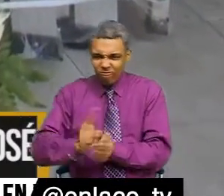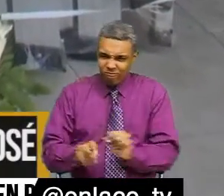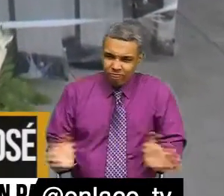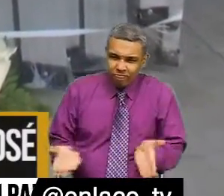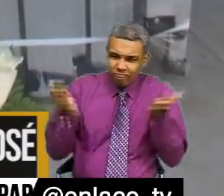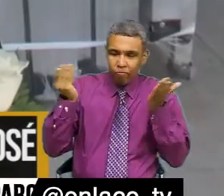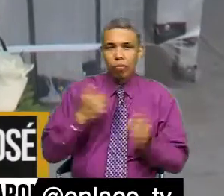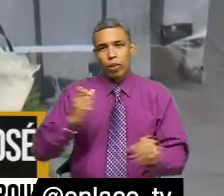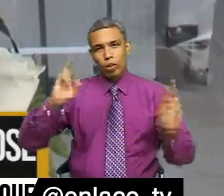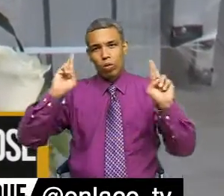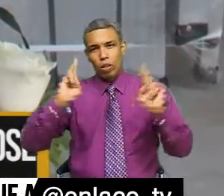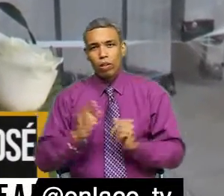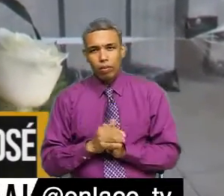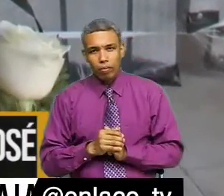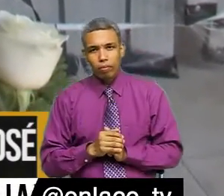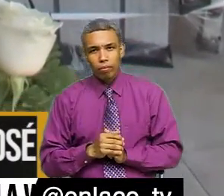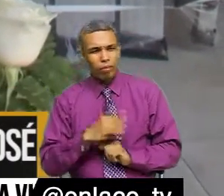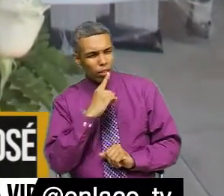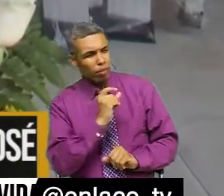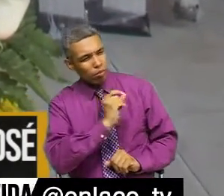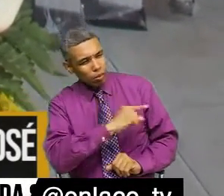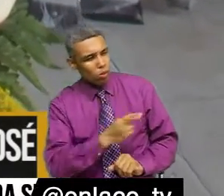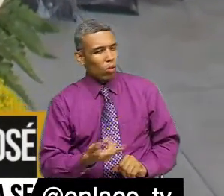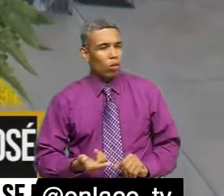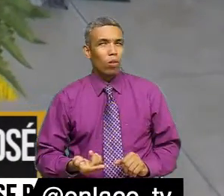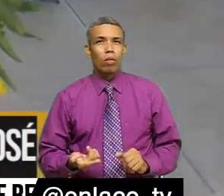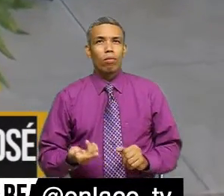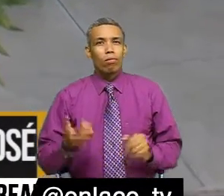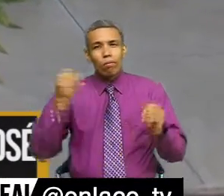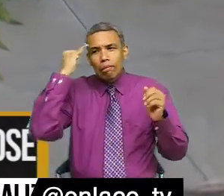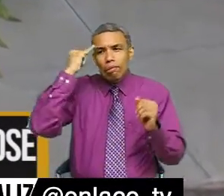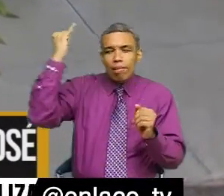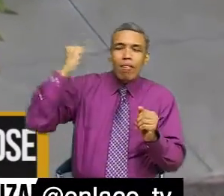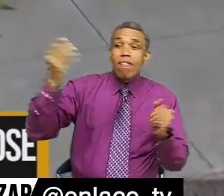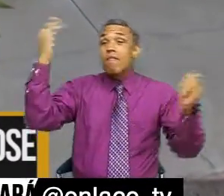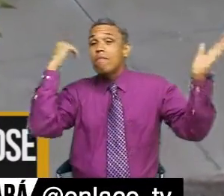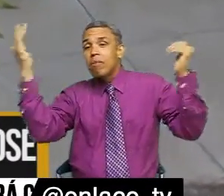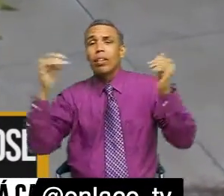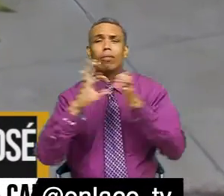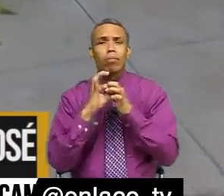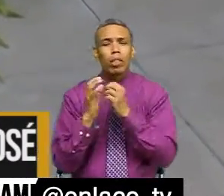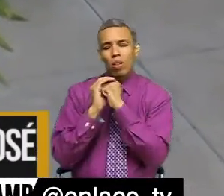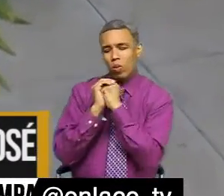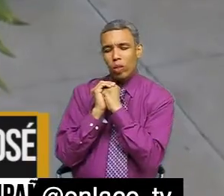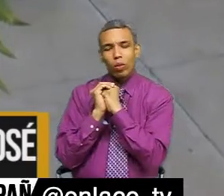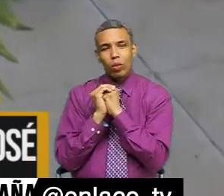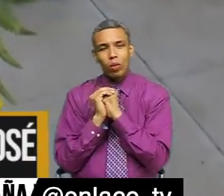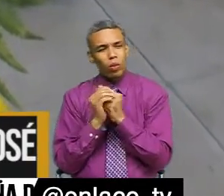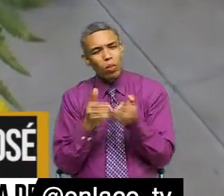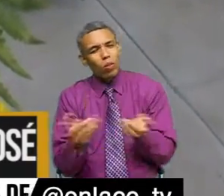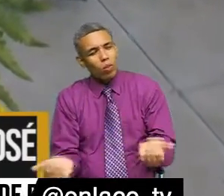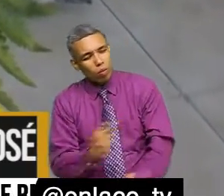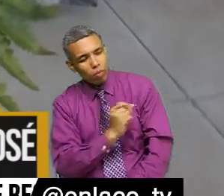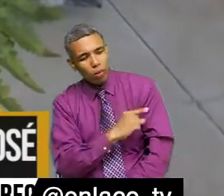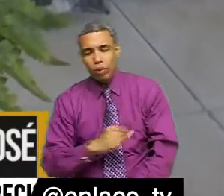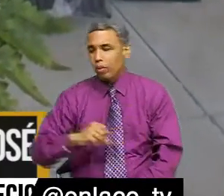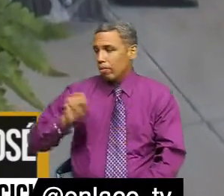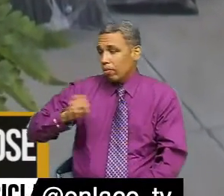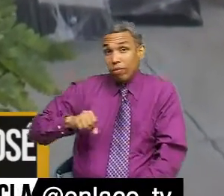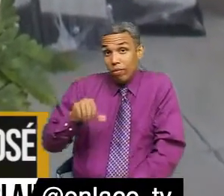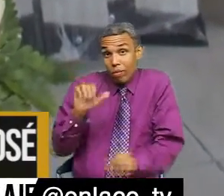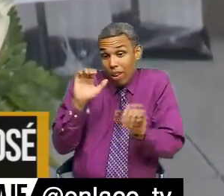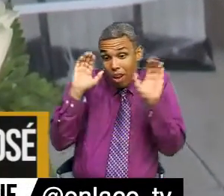nombre de estas mamás y de estas familias para iniciar esta cadena de oración. Yo sé que todos los que somos padres estamos en oración en este momento porque realmente